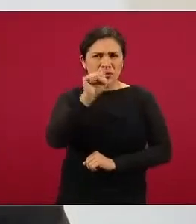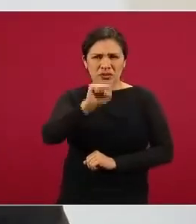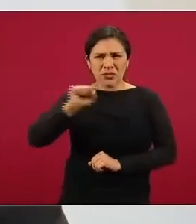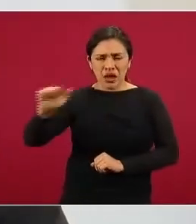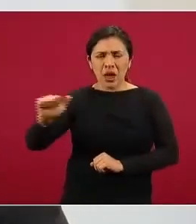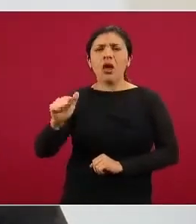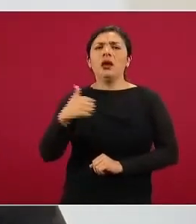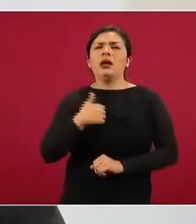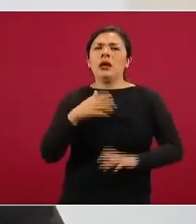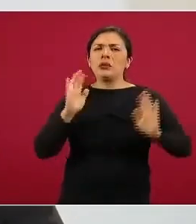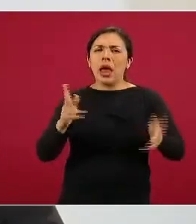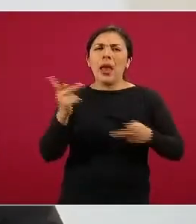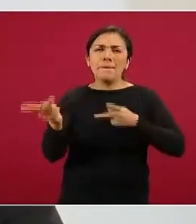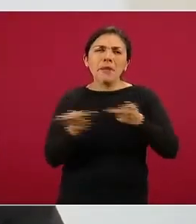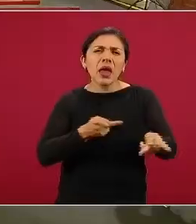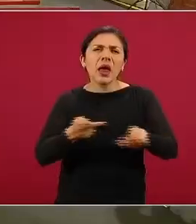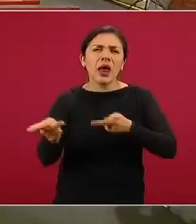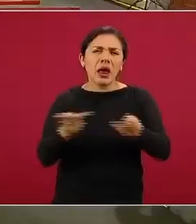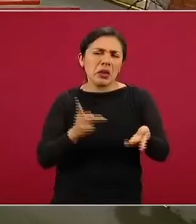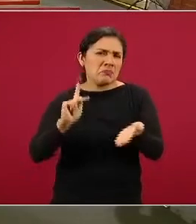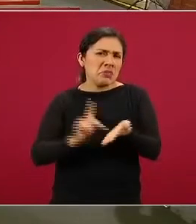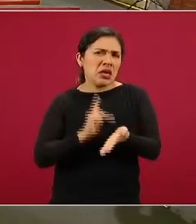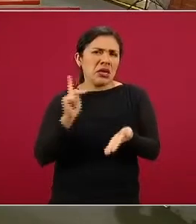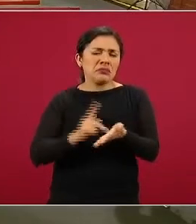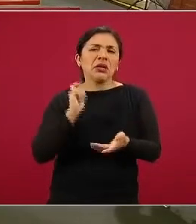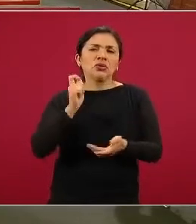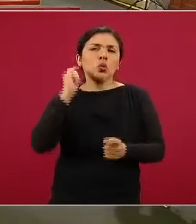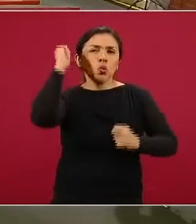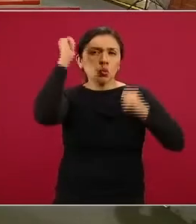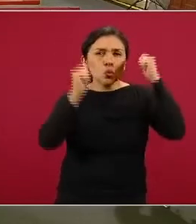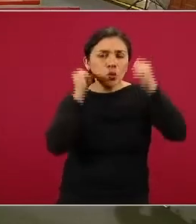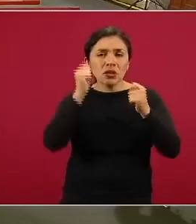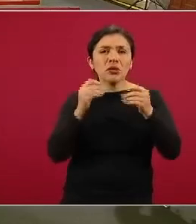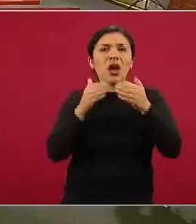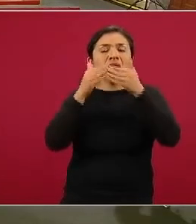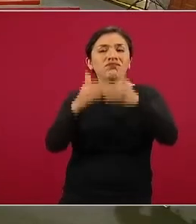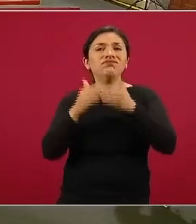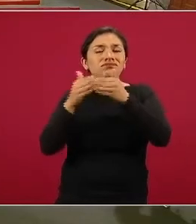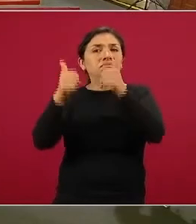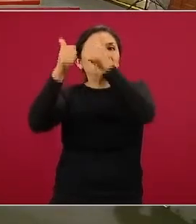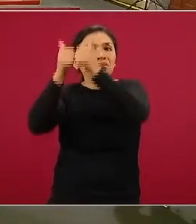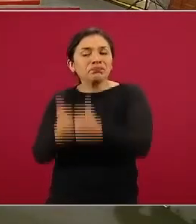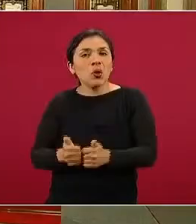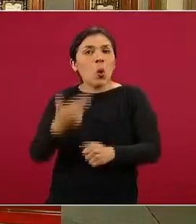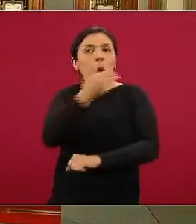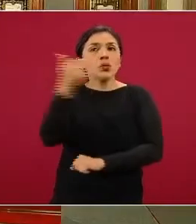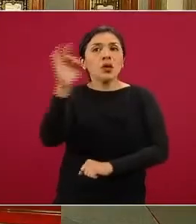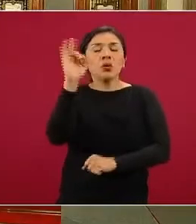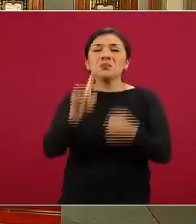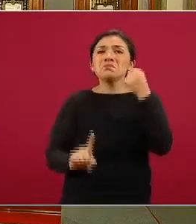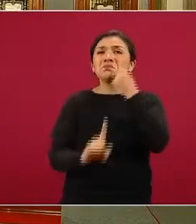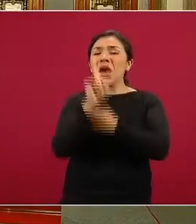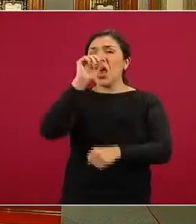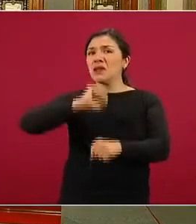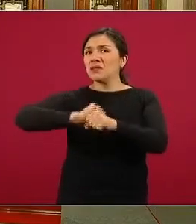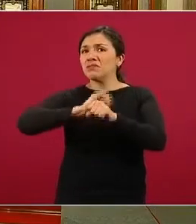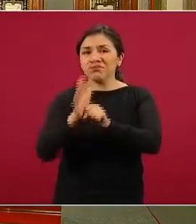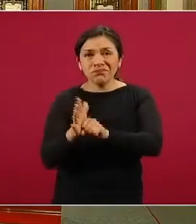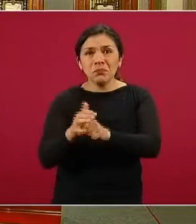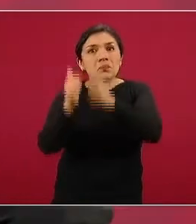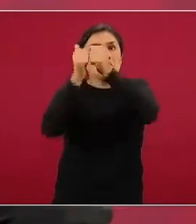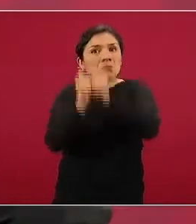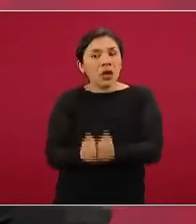Salud, hemos hecho varios protocolos, desde los turistas varados en hoteles cuando se dio la pandemia, hemos hecho